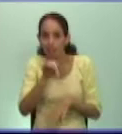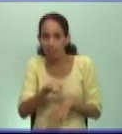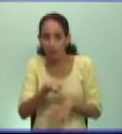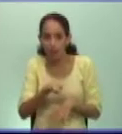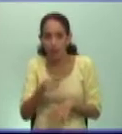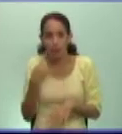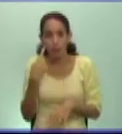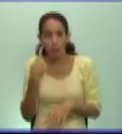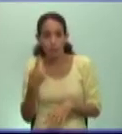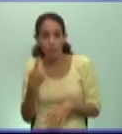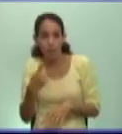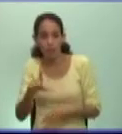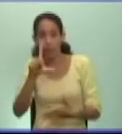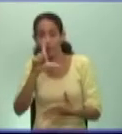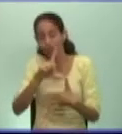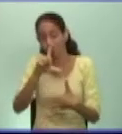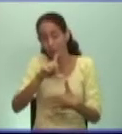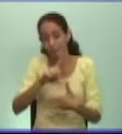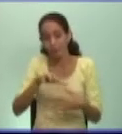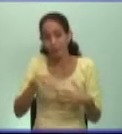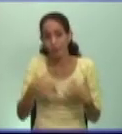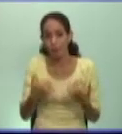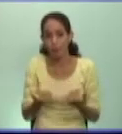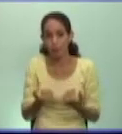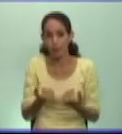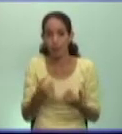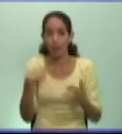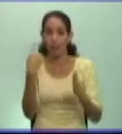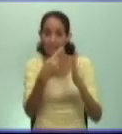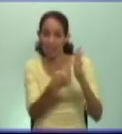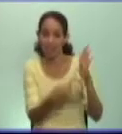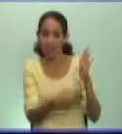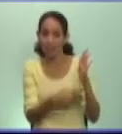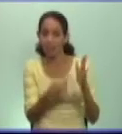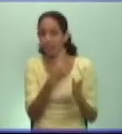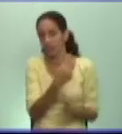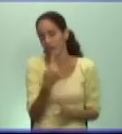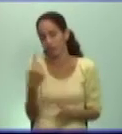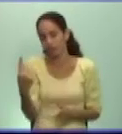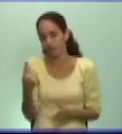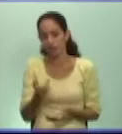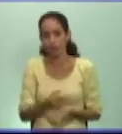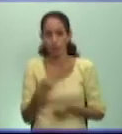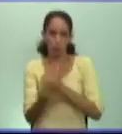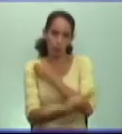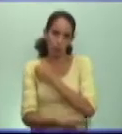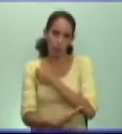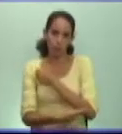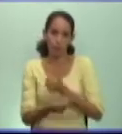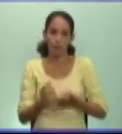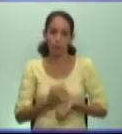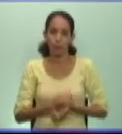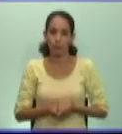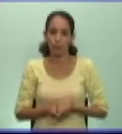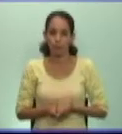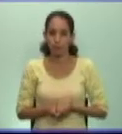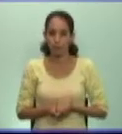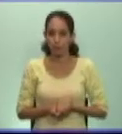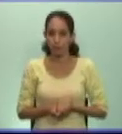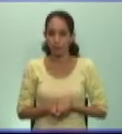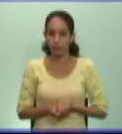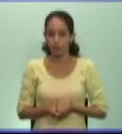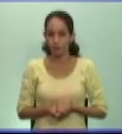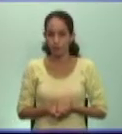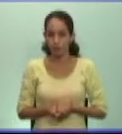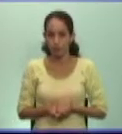Latina, las particularidades y sobre todo esa dependencia y esos modelos económicos que América Latina estableció a lo largo del